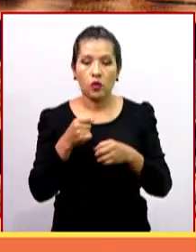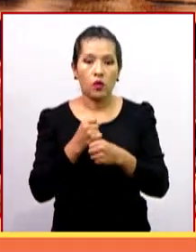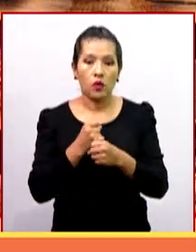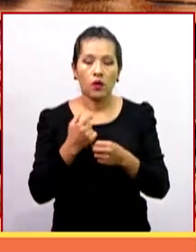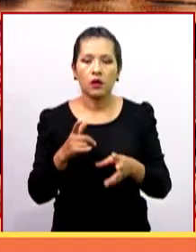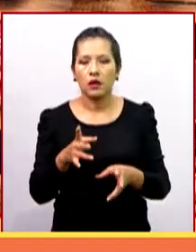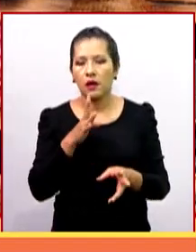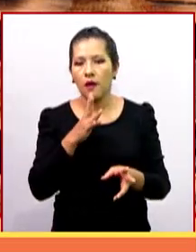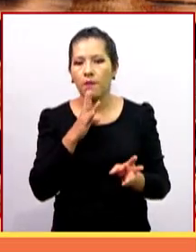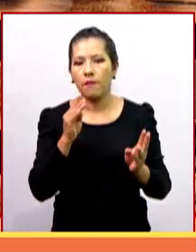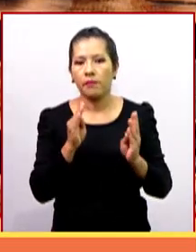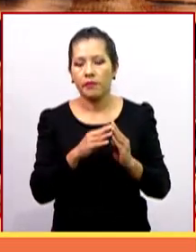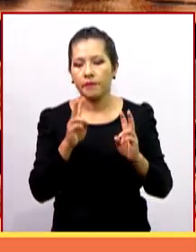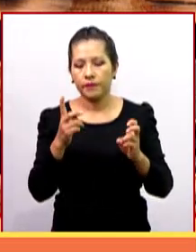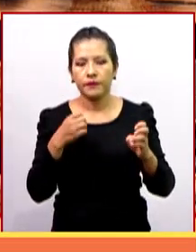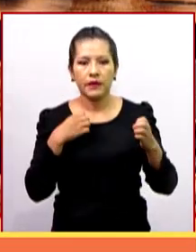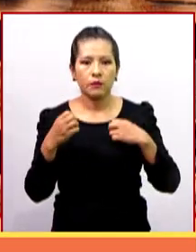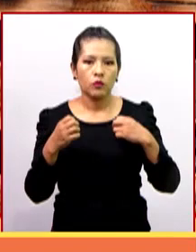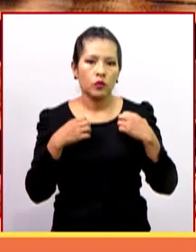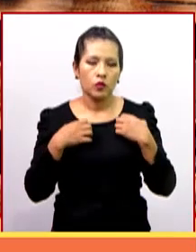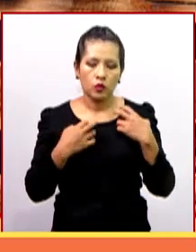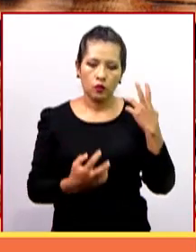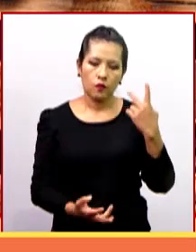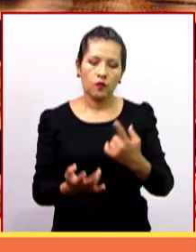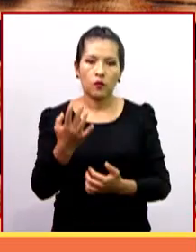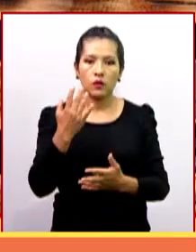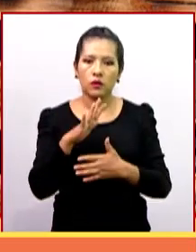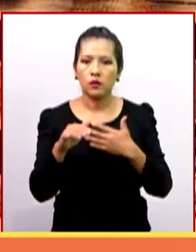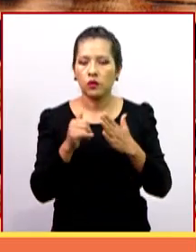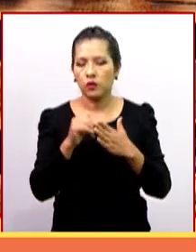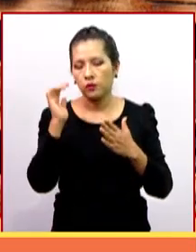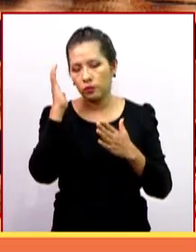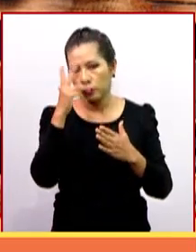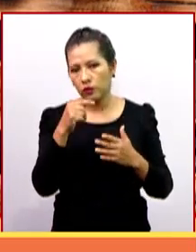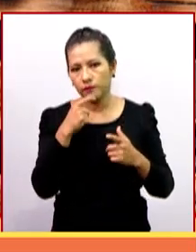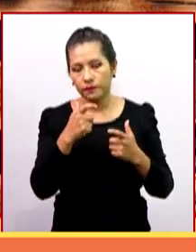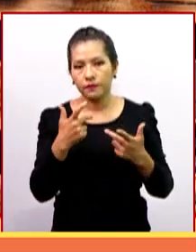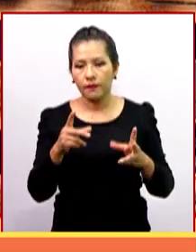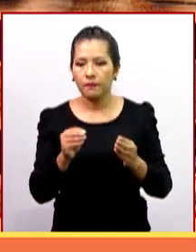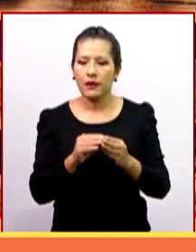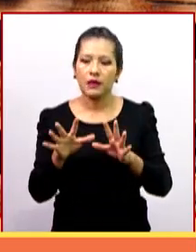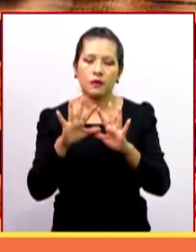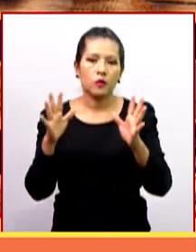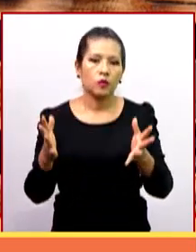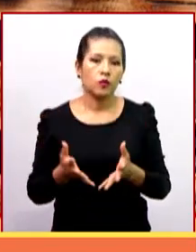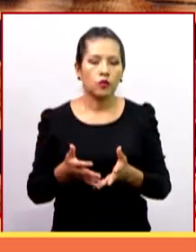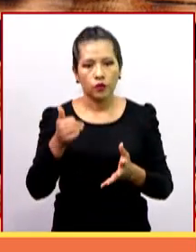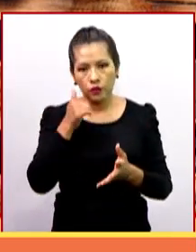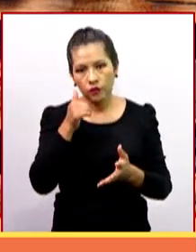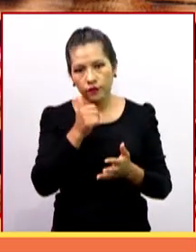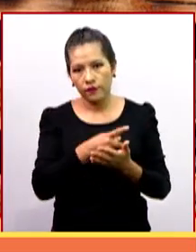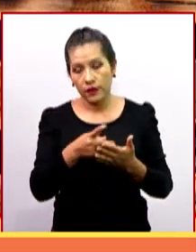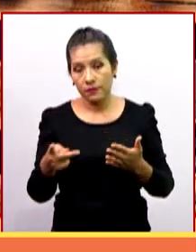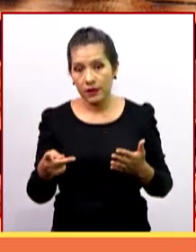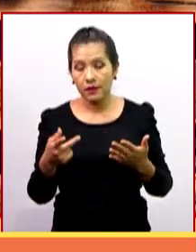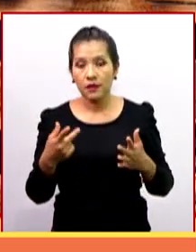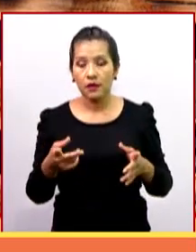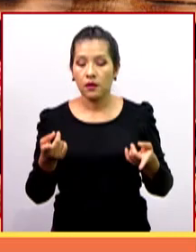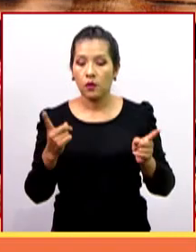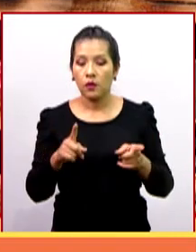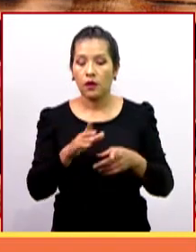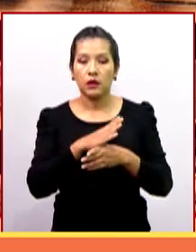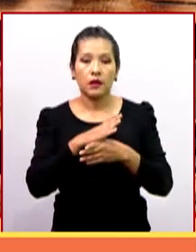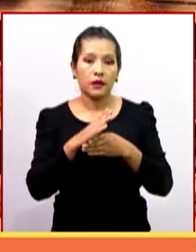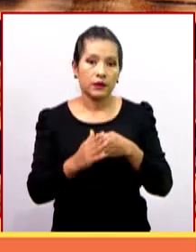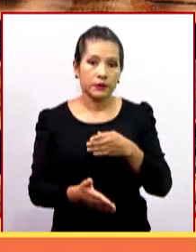mucho sobre la emoción fuego, que es como muy reprimida, sobre todo en el mundo femenino. Y al acabar este proceso